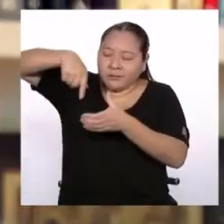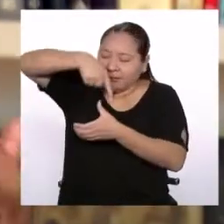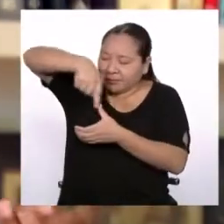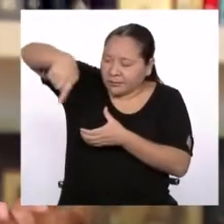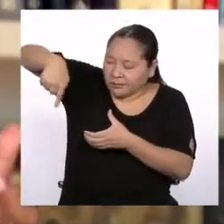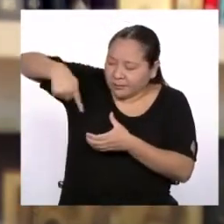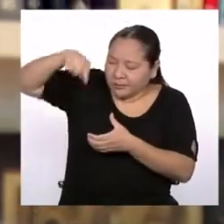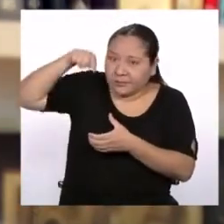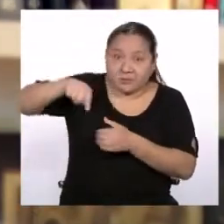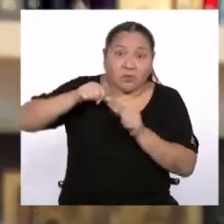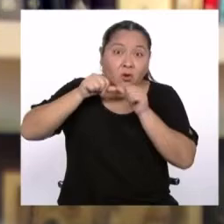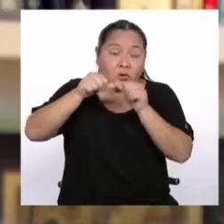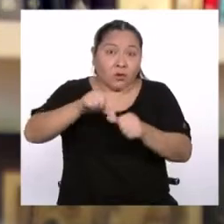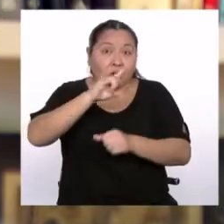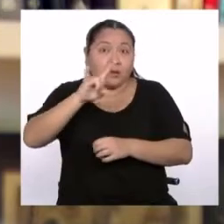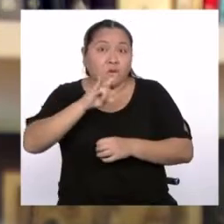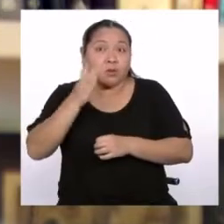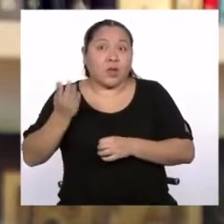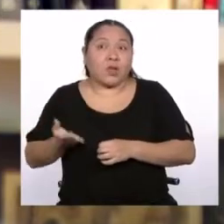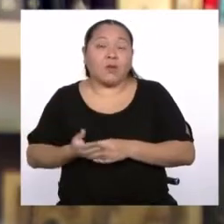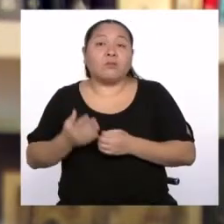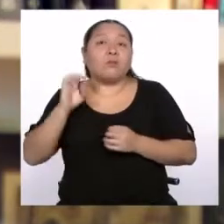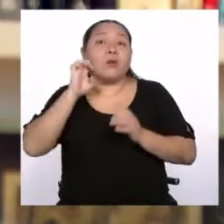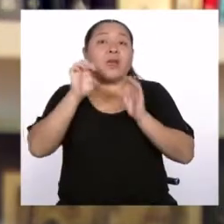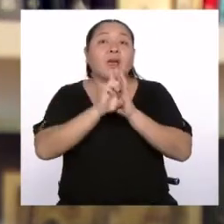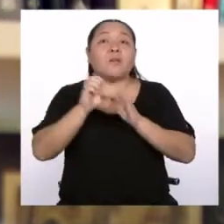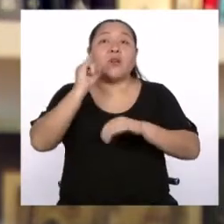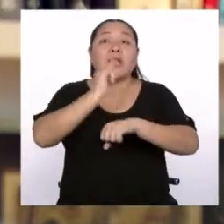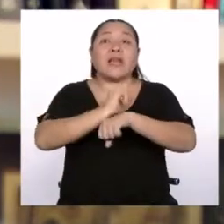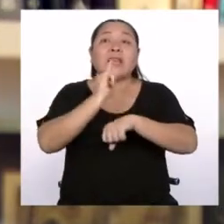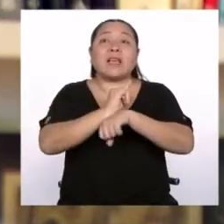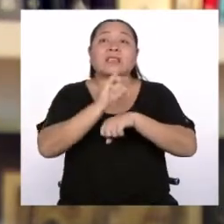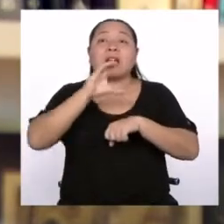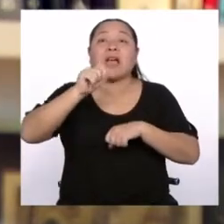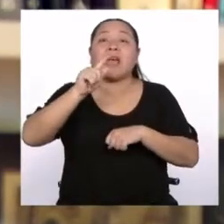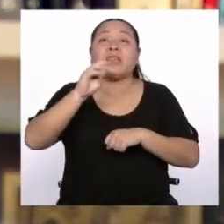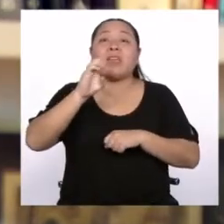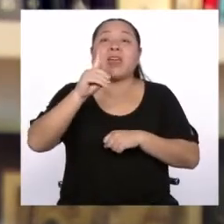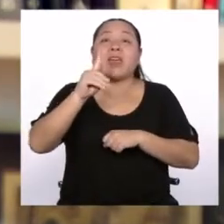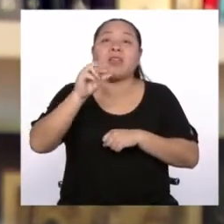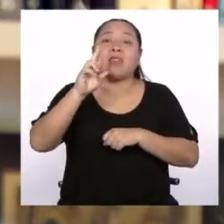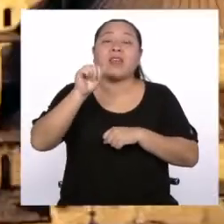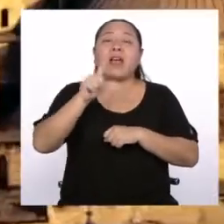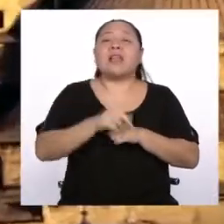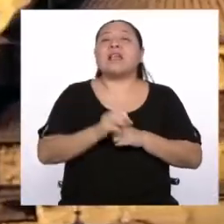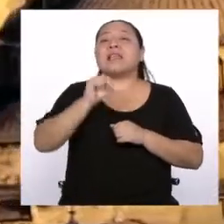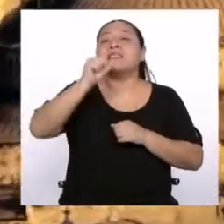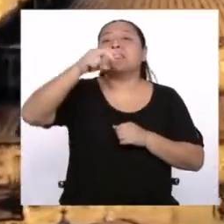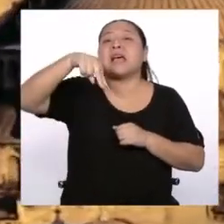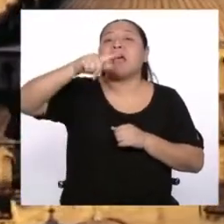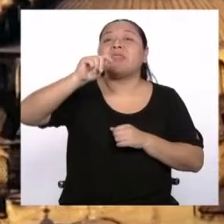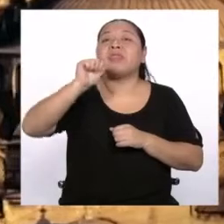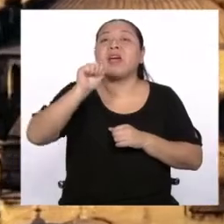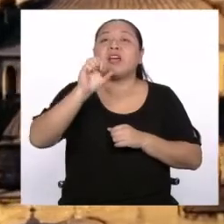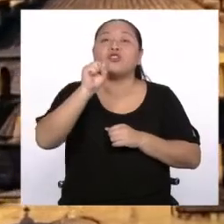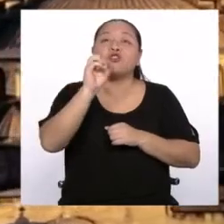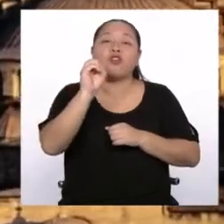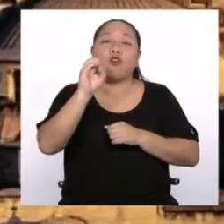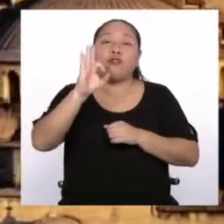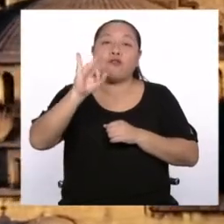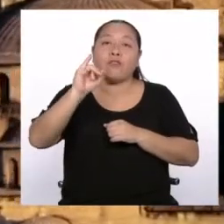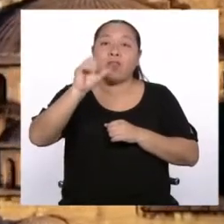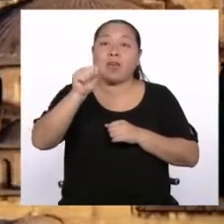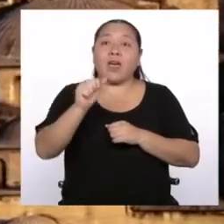siguen siendo usadas. La Catedral de Santa Sofía en Estambul.